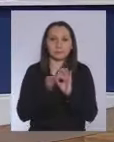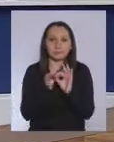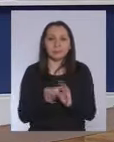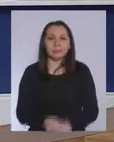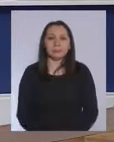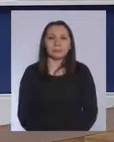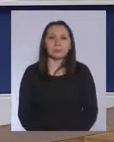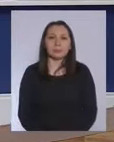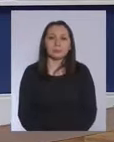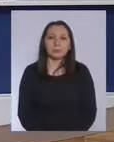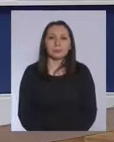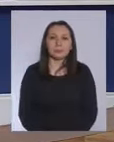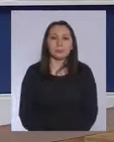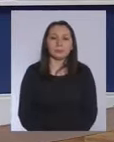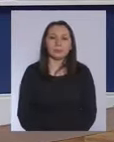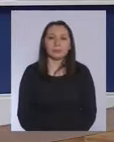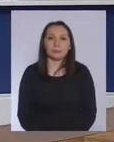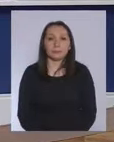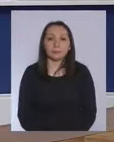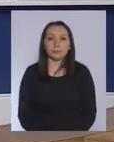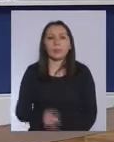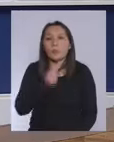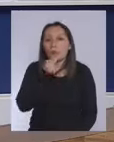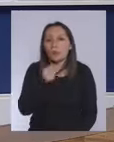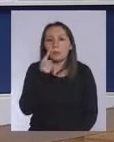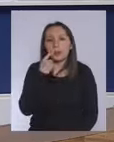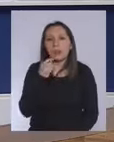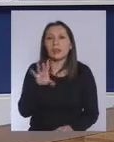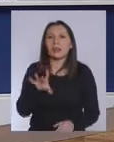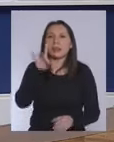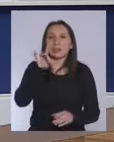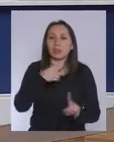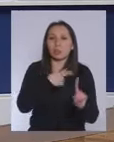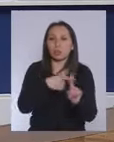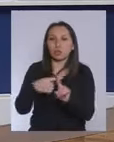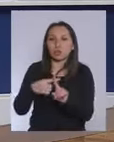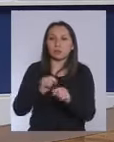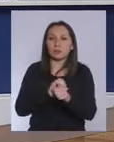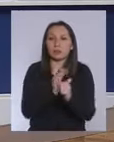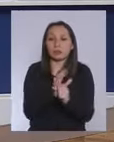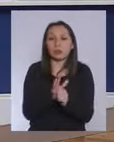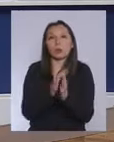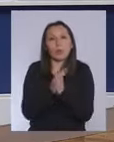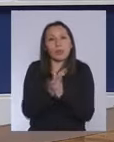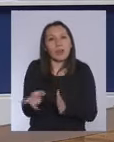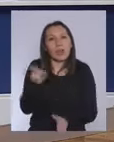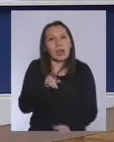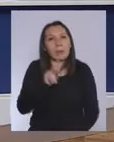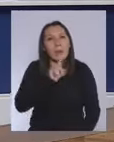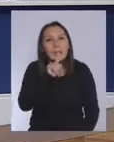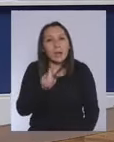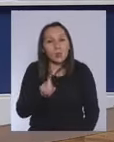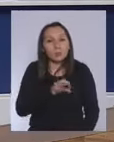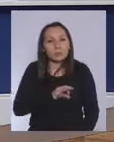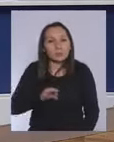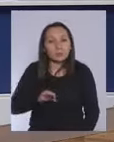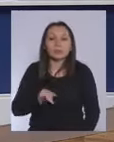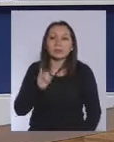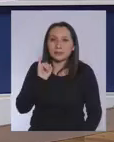gracias ministro ahora sí lo de la positividad y está mejor me voy a repetir la pregunta por favor más